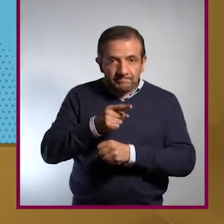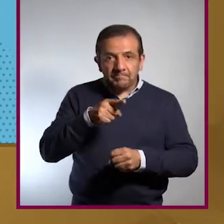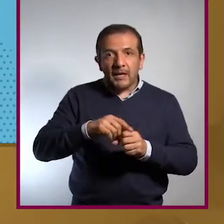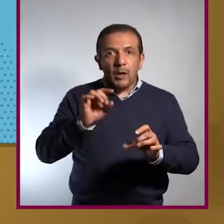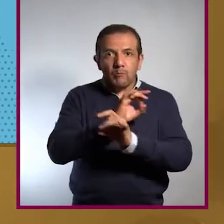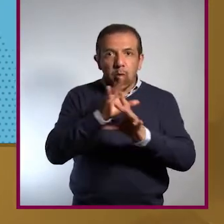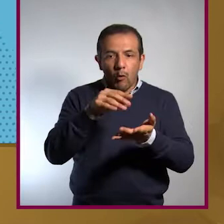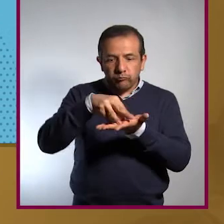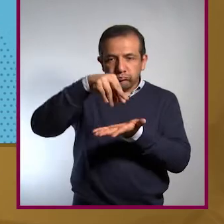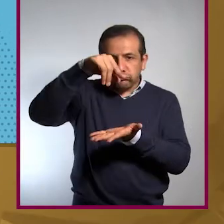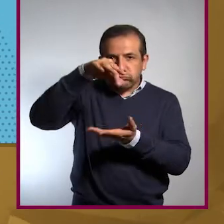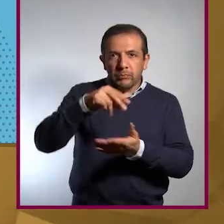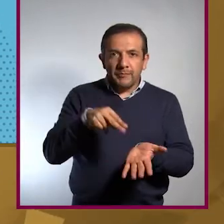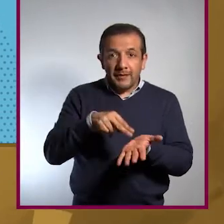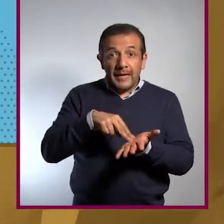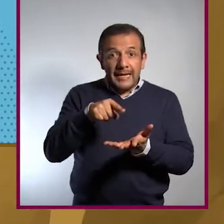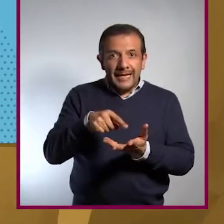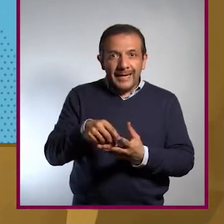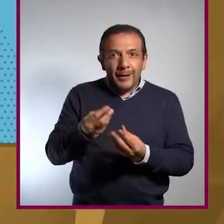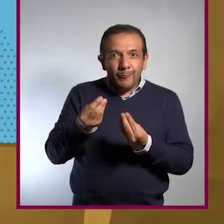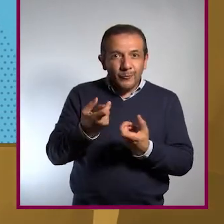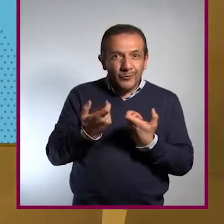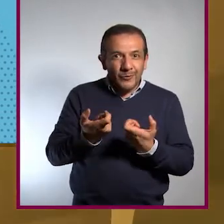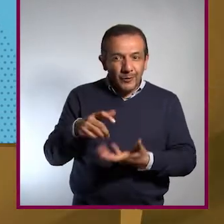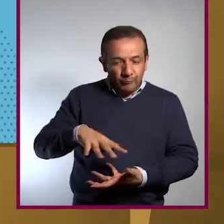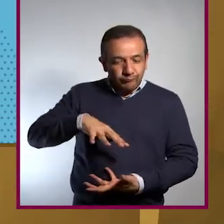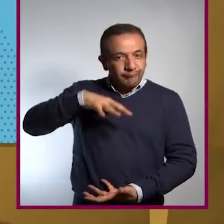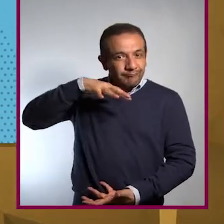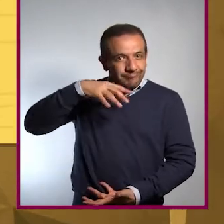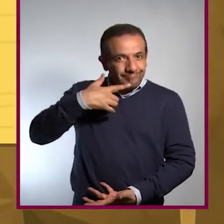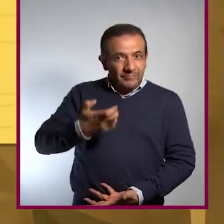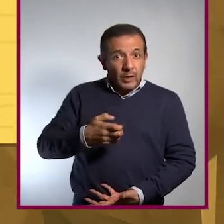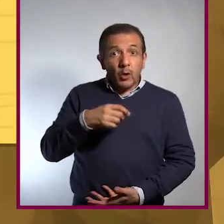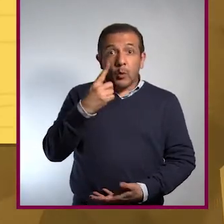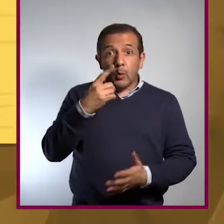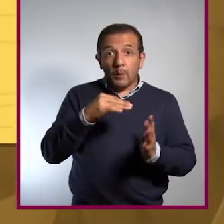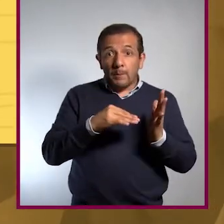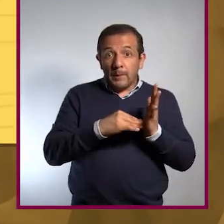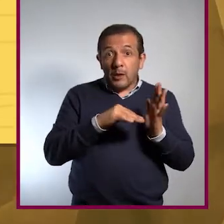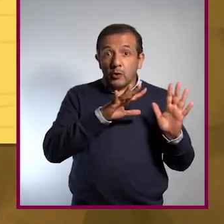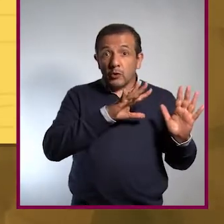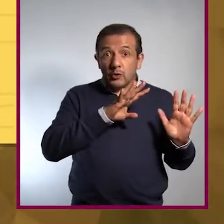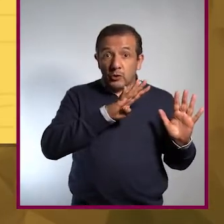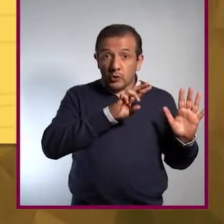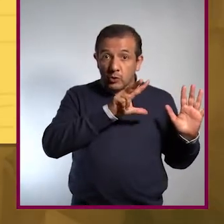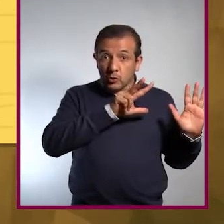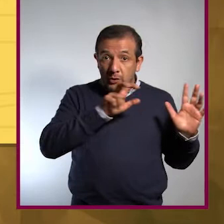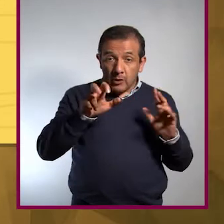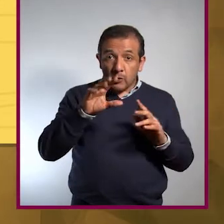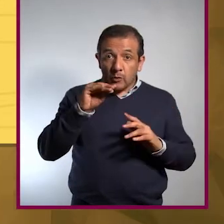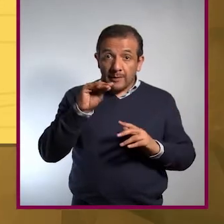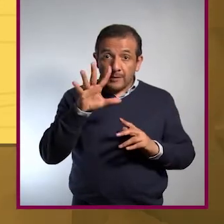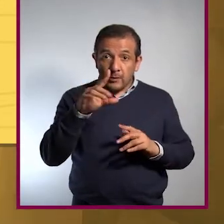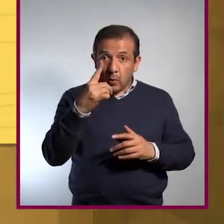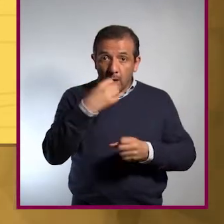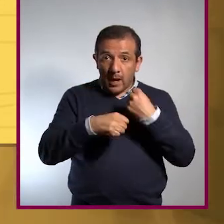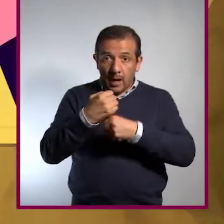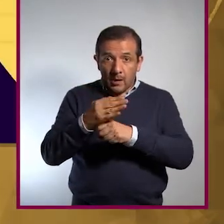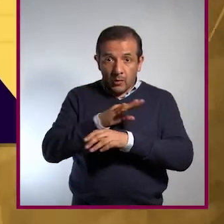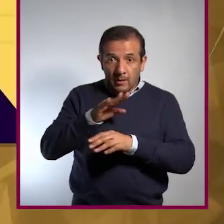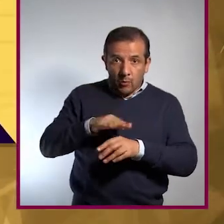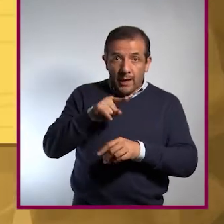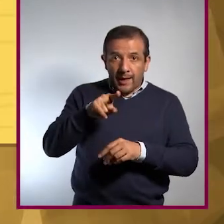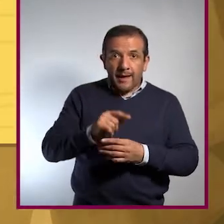este descubrimiento, acumuló una gran fortuna. El 27 de noviembre de 1895, un año antes